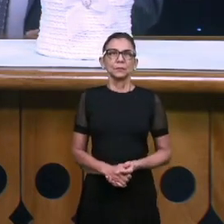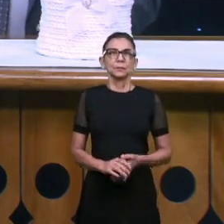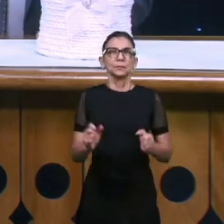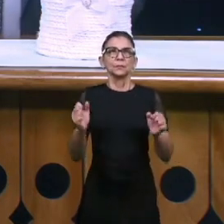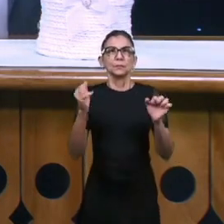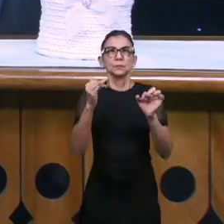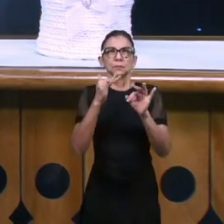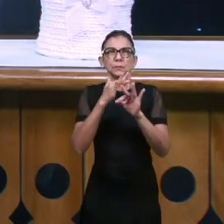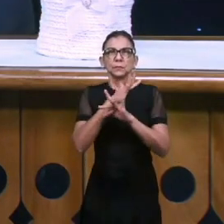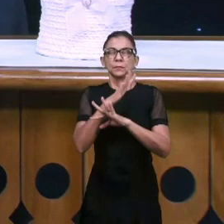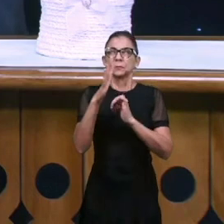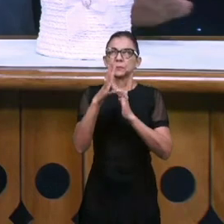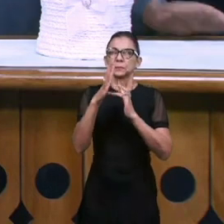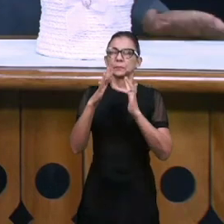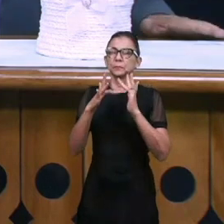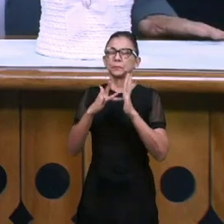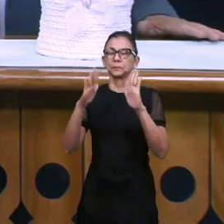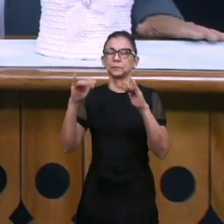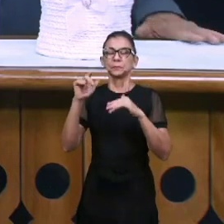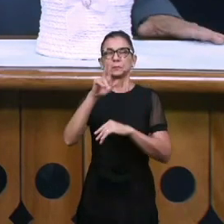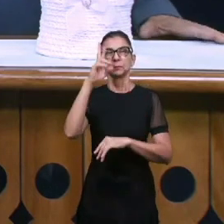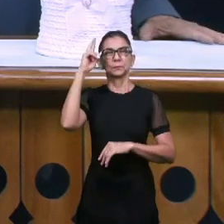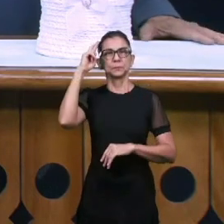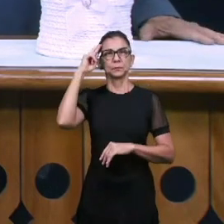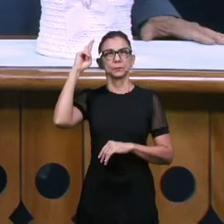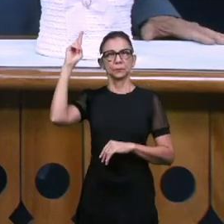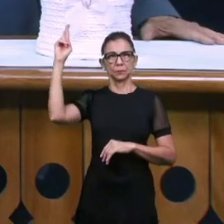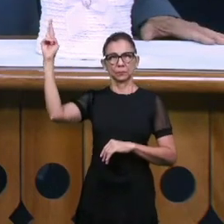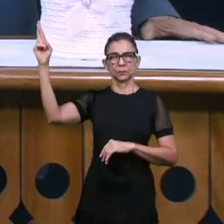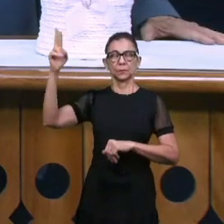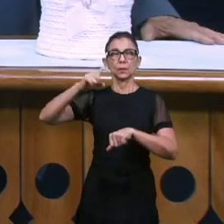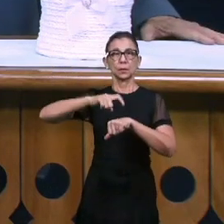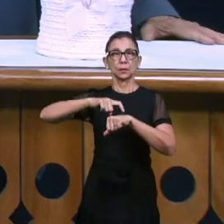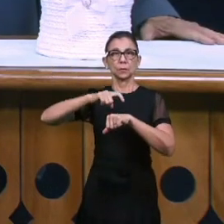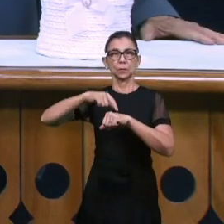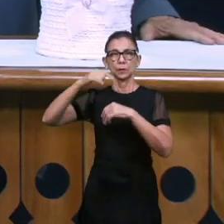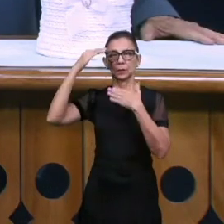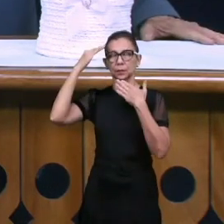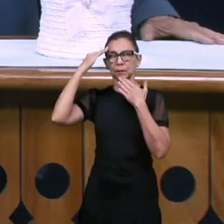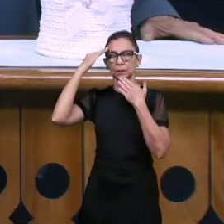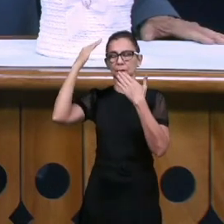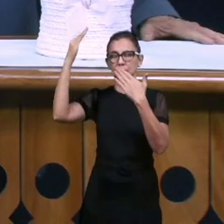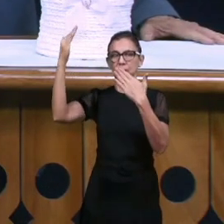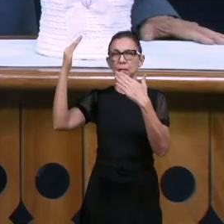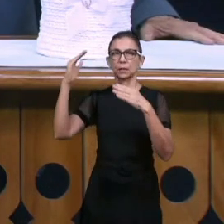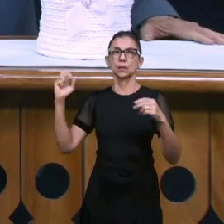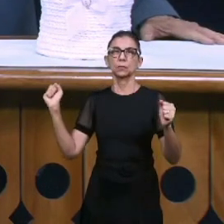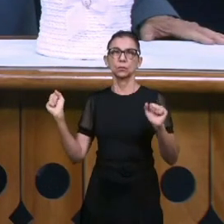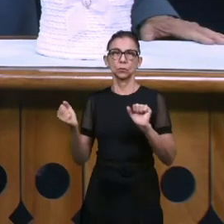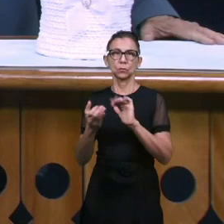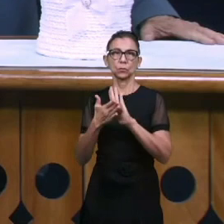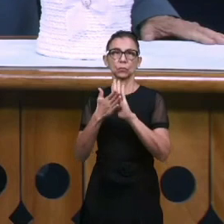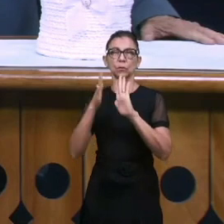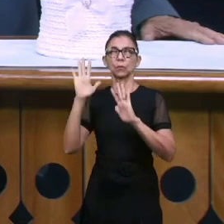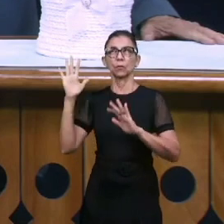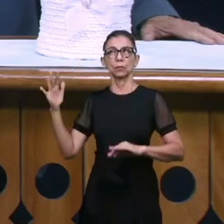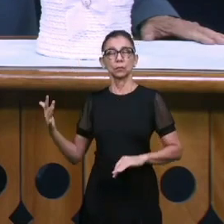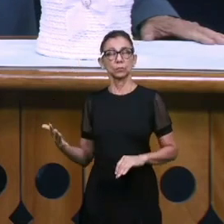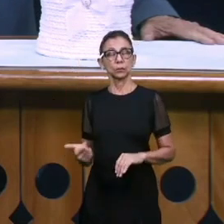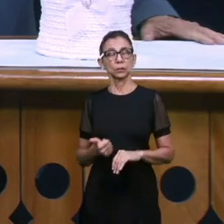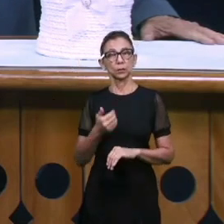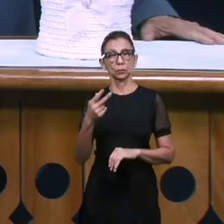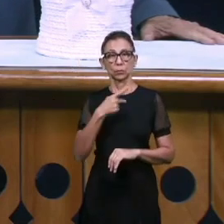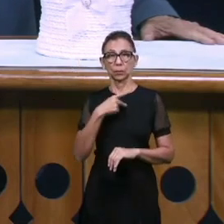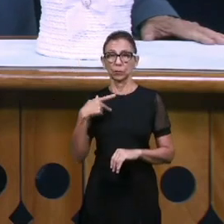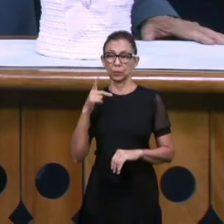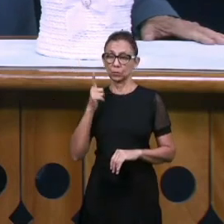a Jesús, alabado sea el nombre del Señor. En este momento, que es un momento de gratitud, de alabanza, de adoración, como el